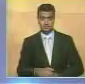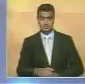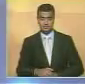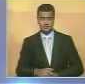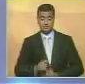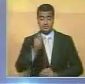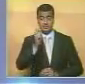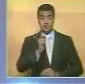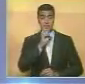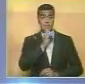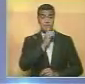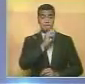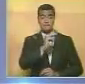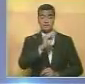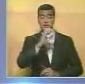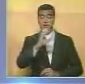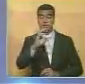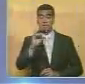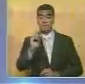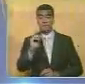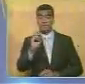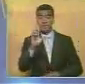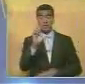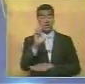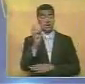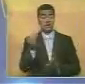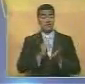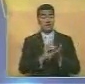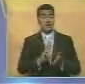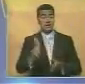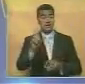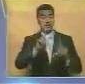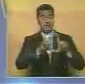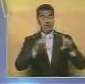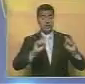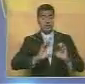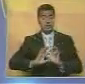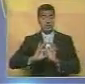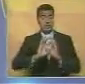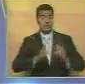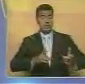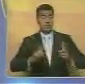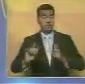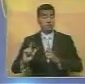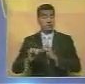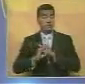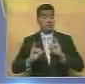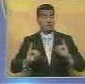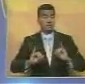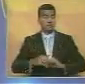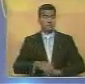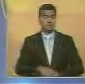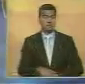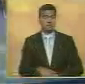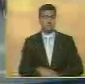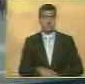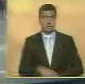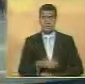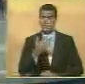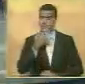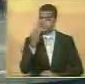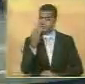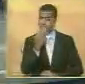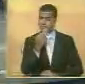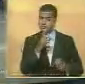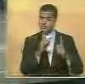La diputada María Corina Machado, de gira por el estado Lara, reivindicó el uso de la tarjeta unitaria como una opción para los independientes. Machado afirmó que,